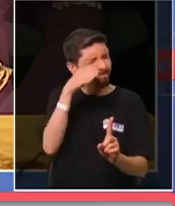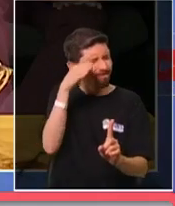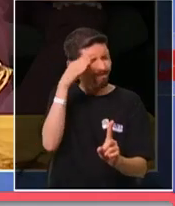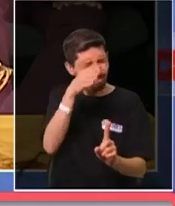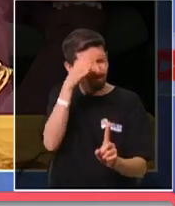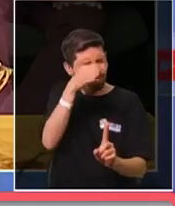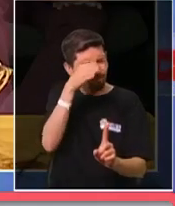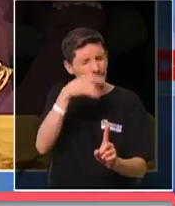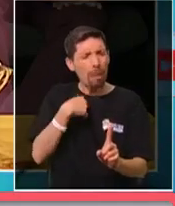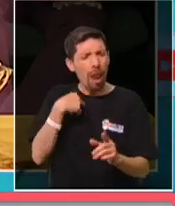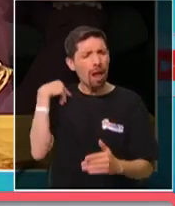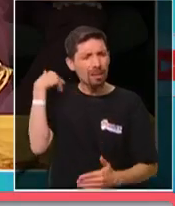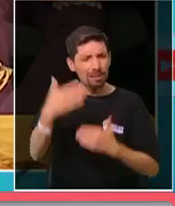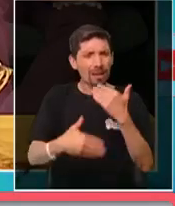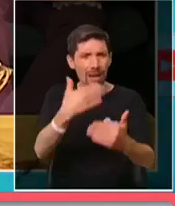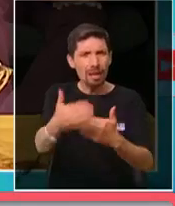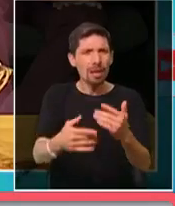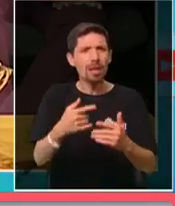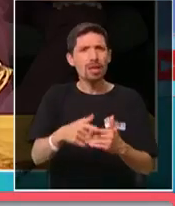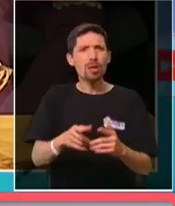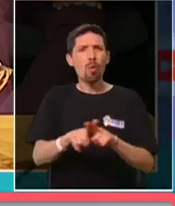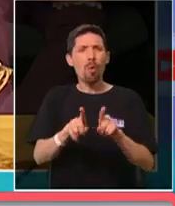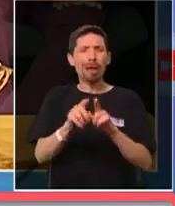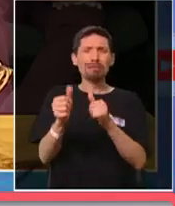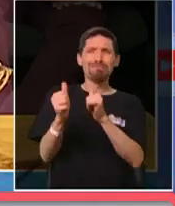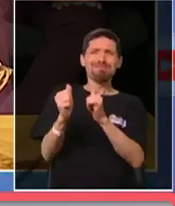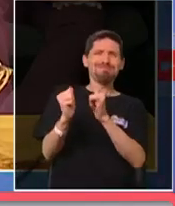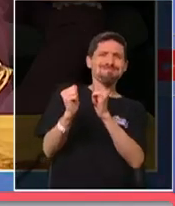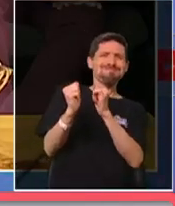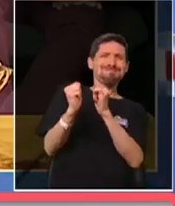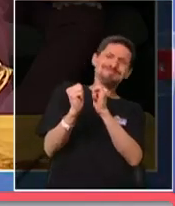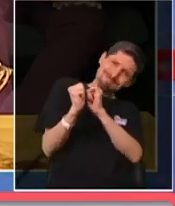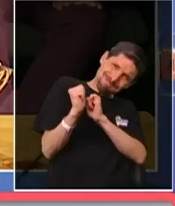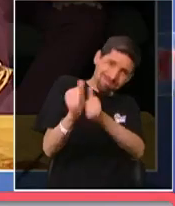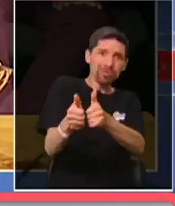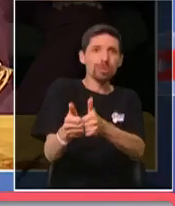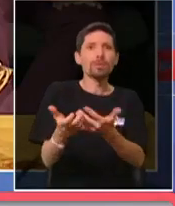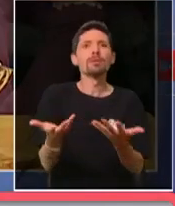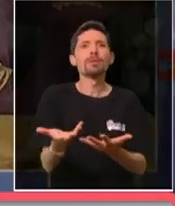y para doblar de nuevo la mano al destino?